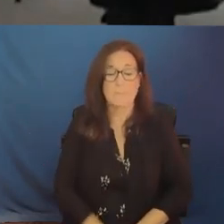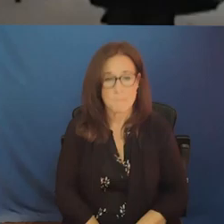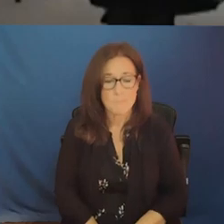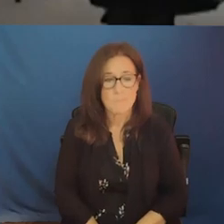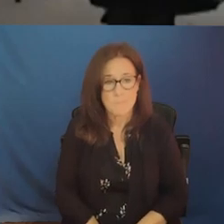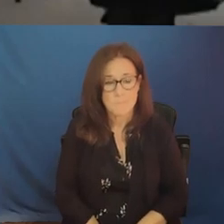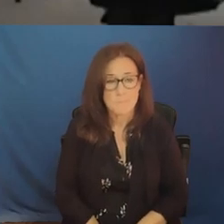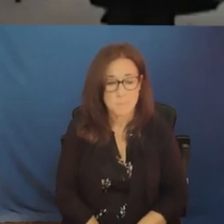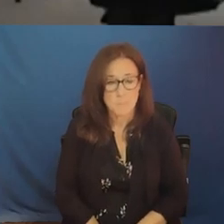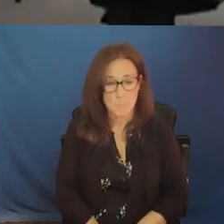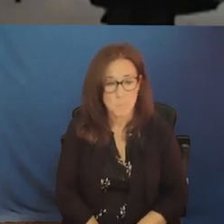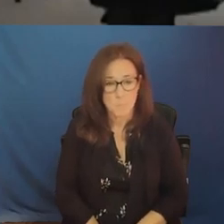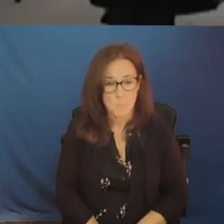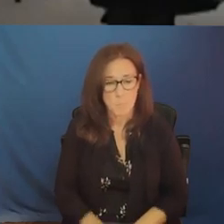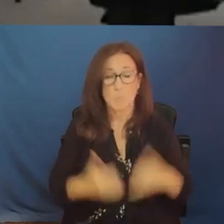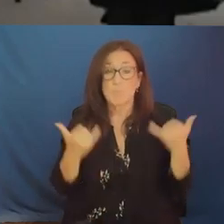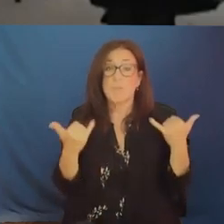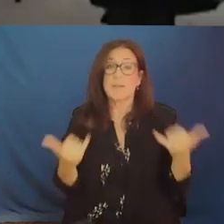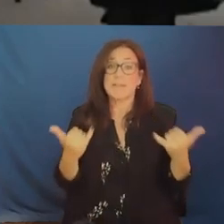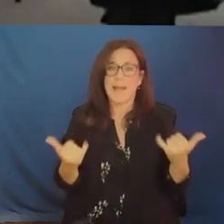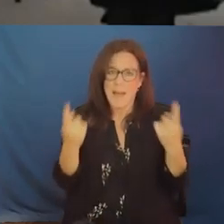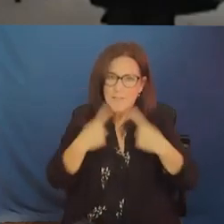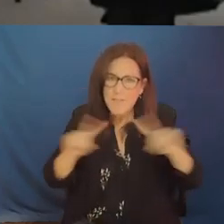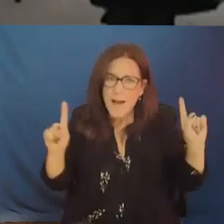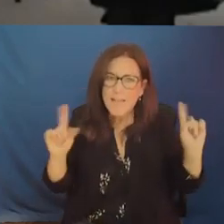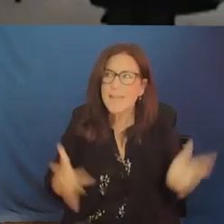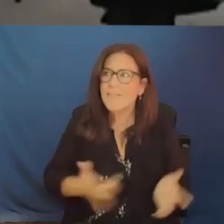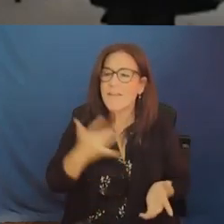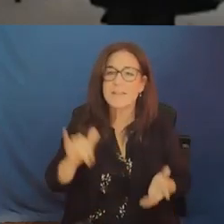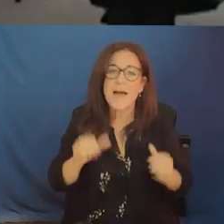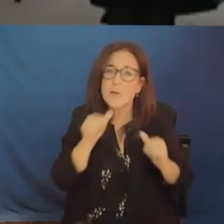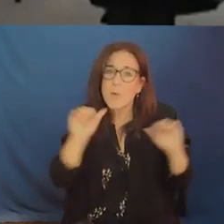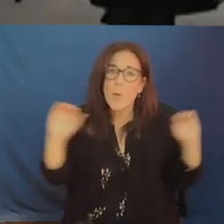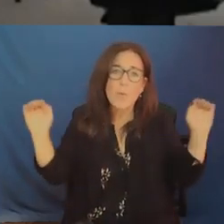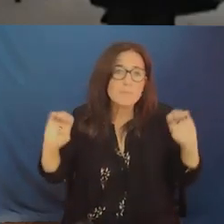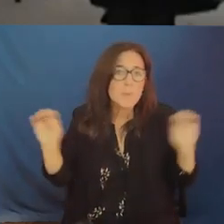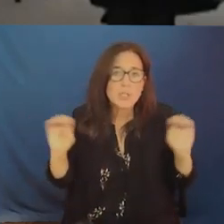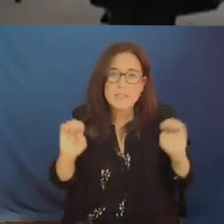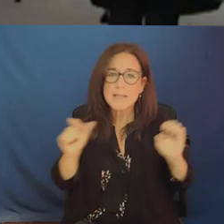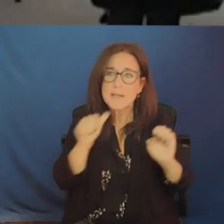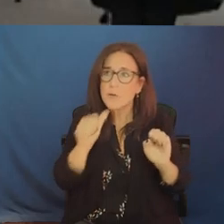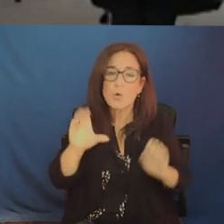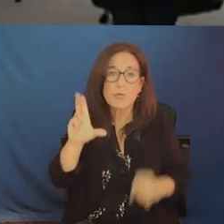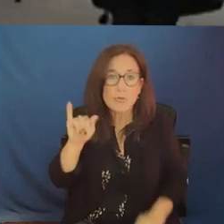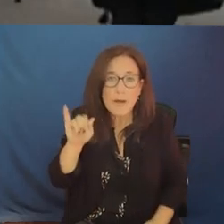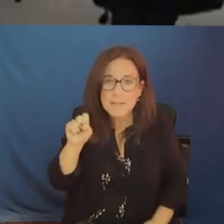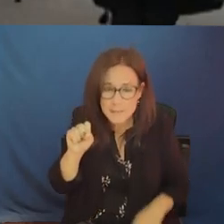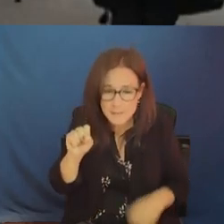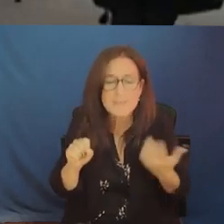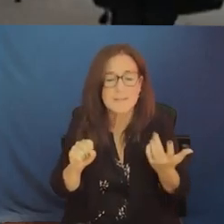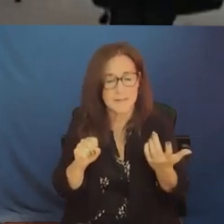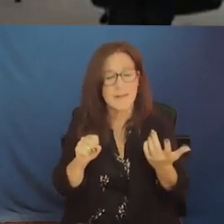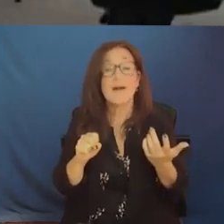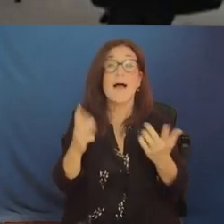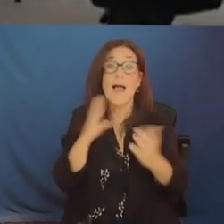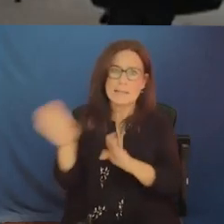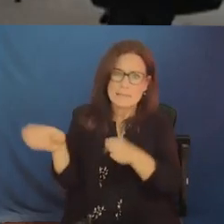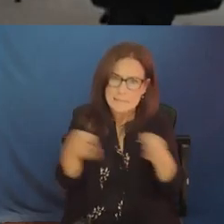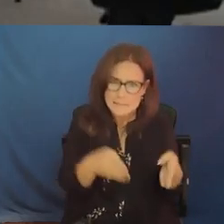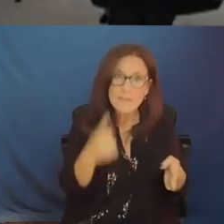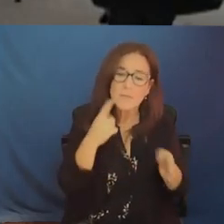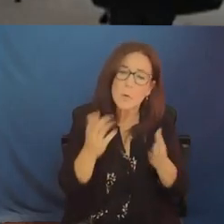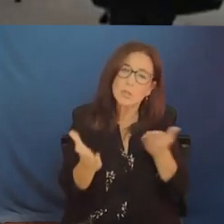de temas de fuera crisis que va mostrando el consejo y de la función de este consejo que es servir a